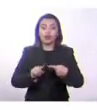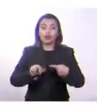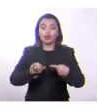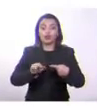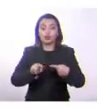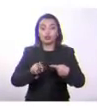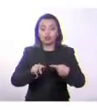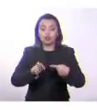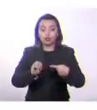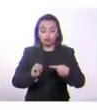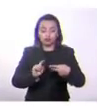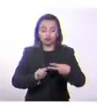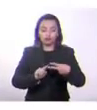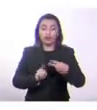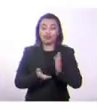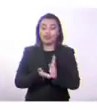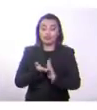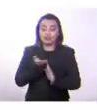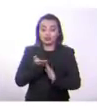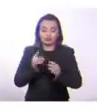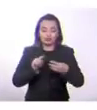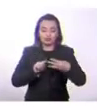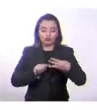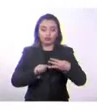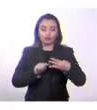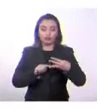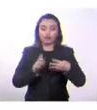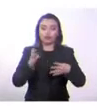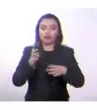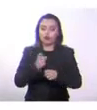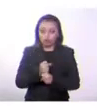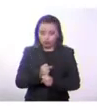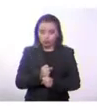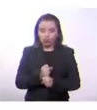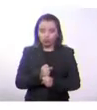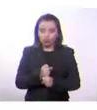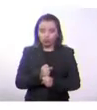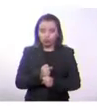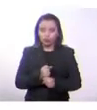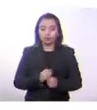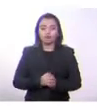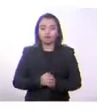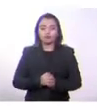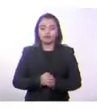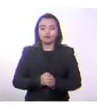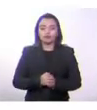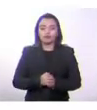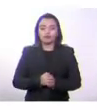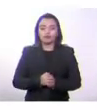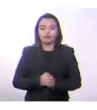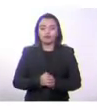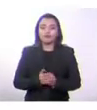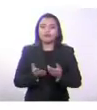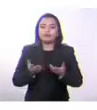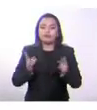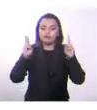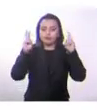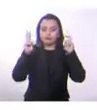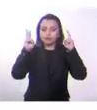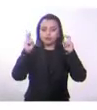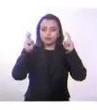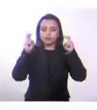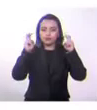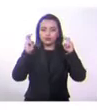será abordado, el enfoque que se empleará y los puntos o aspectos de mayor interés. En el